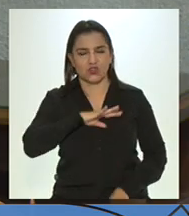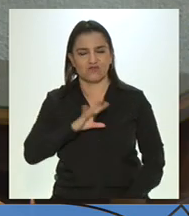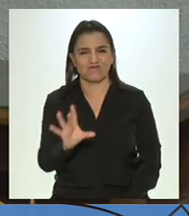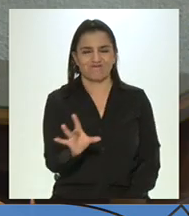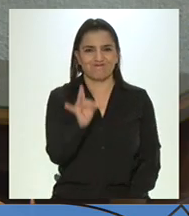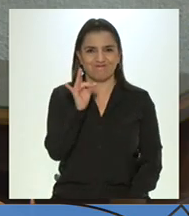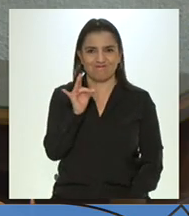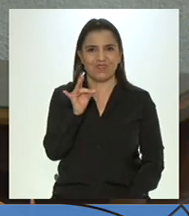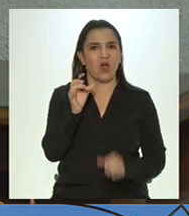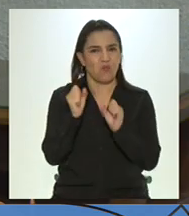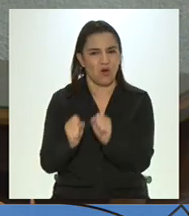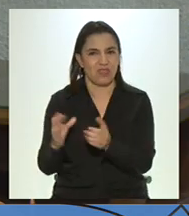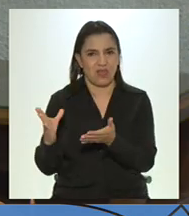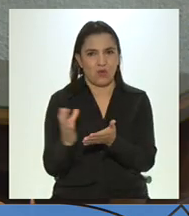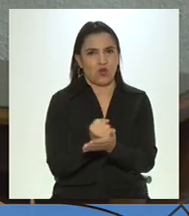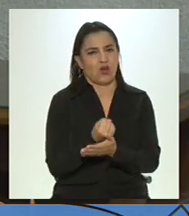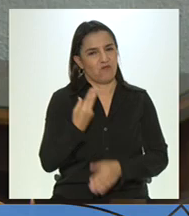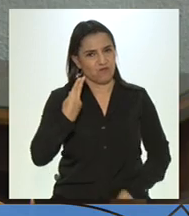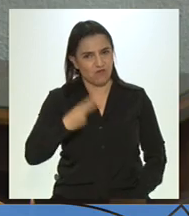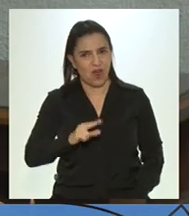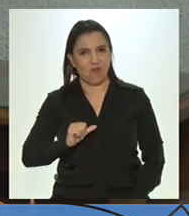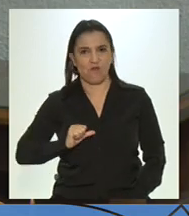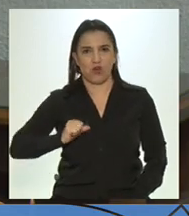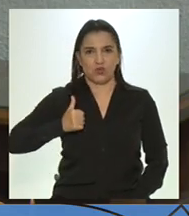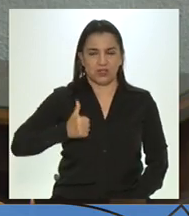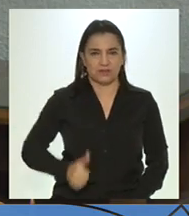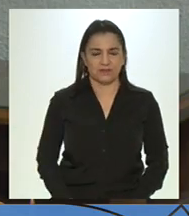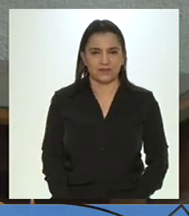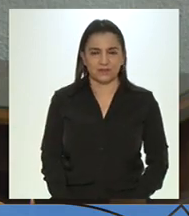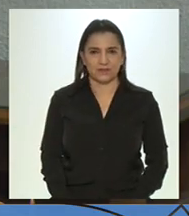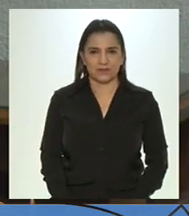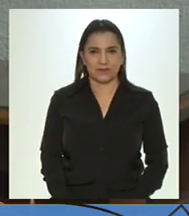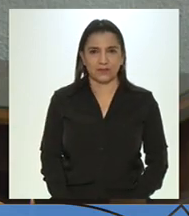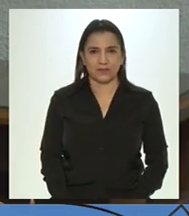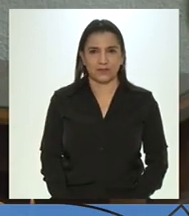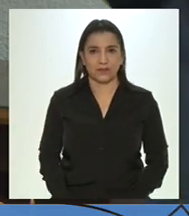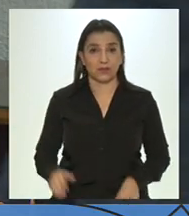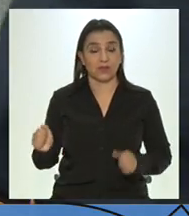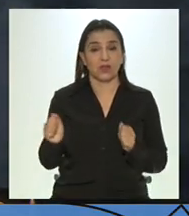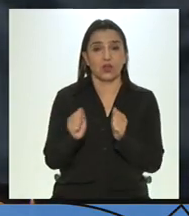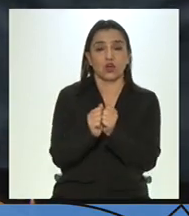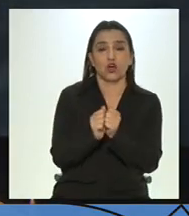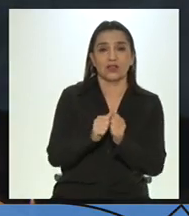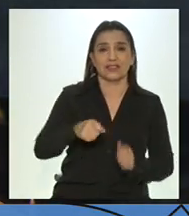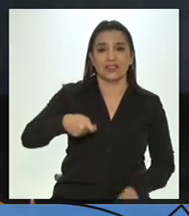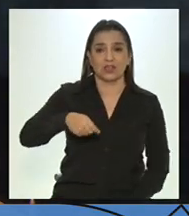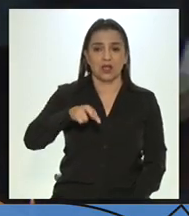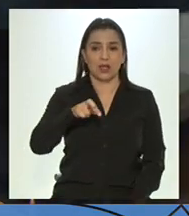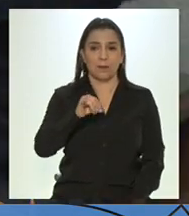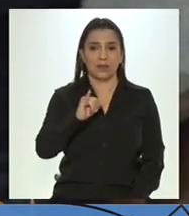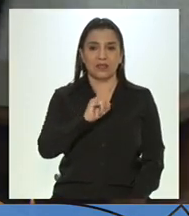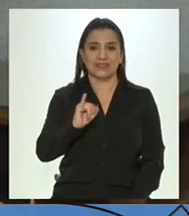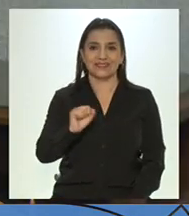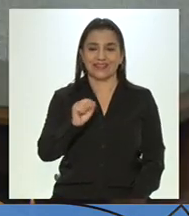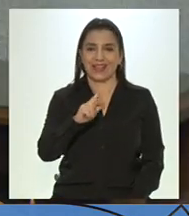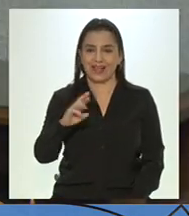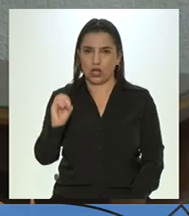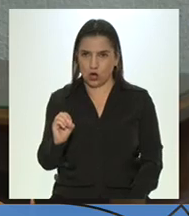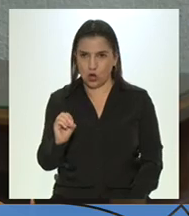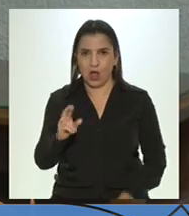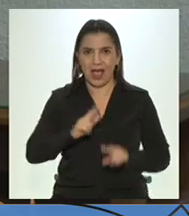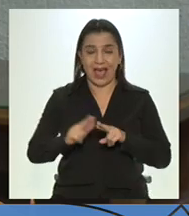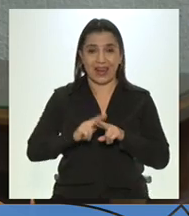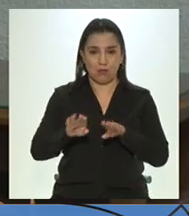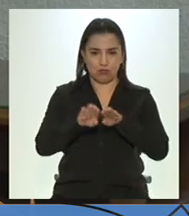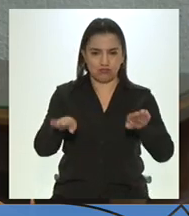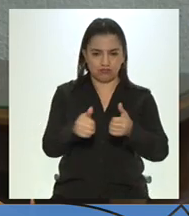alcances de nuestra propia voluntad de ser junto al senador jorge pizarro integraremos una mesa